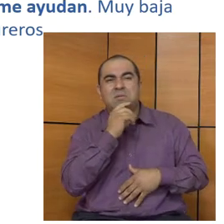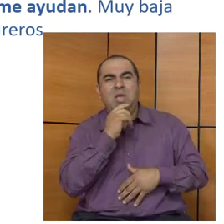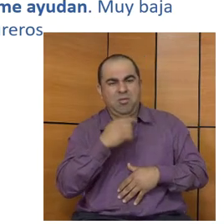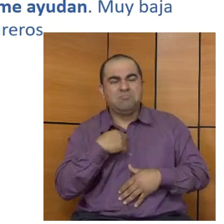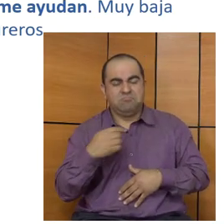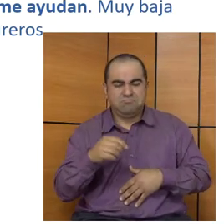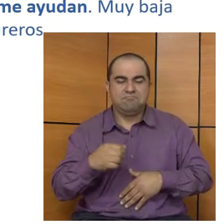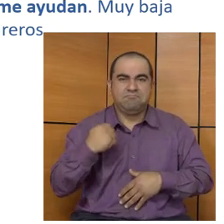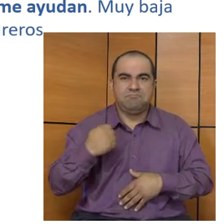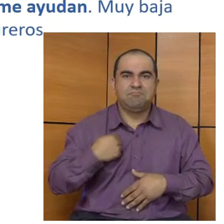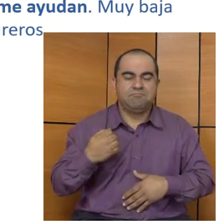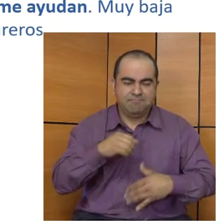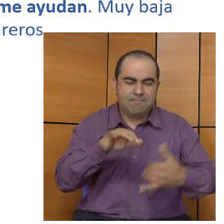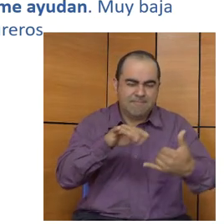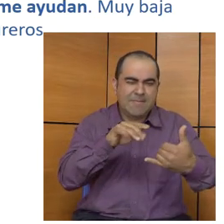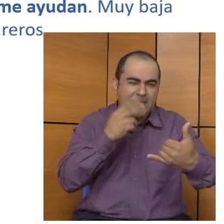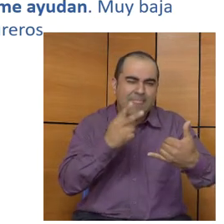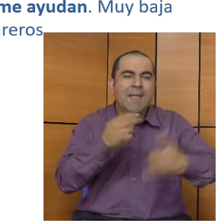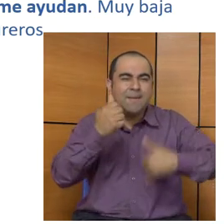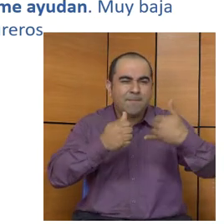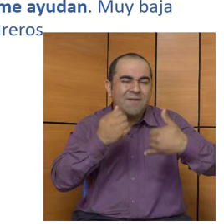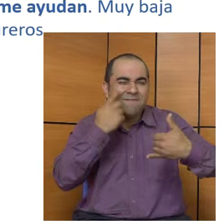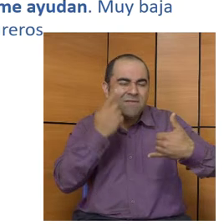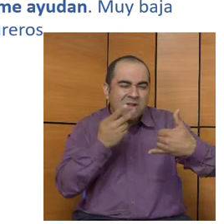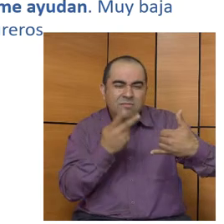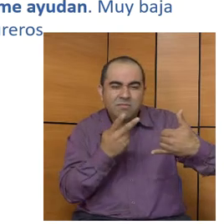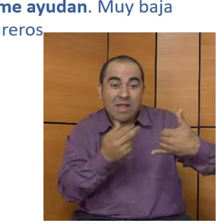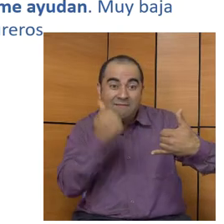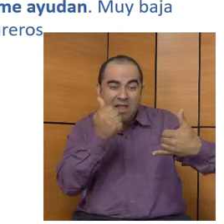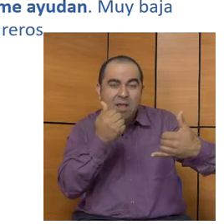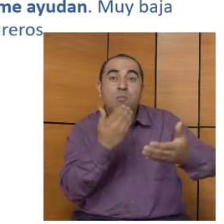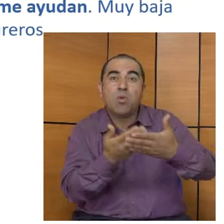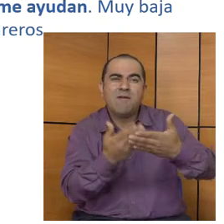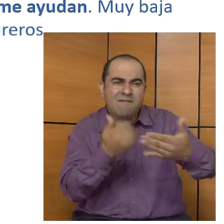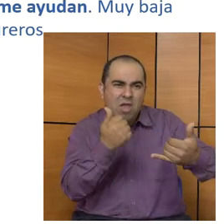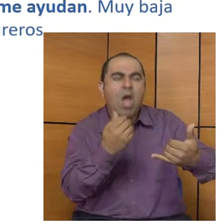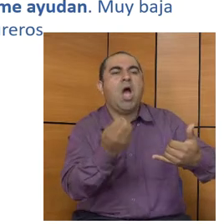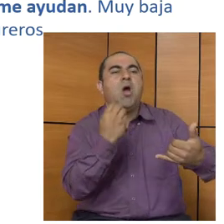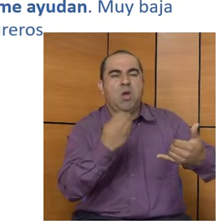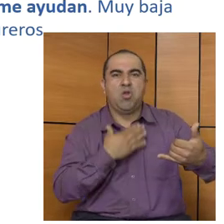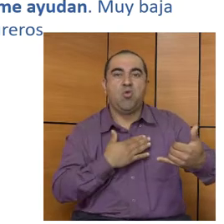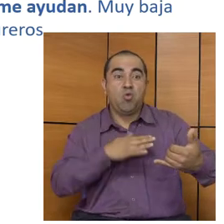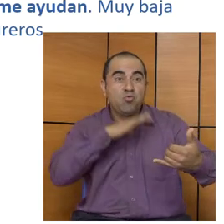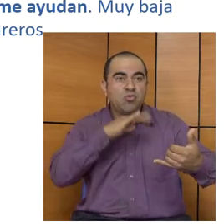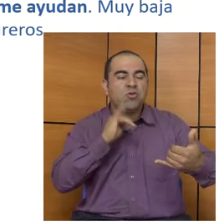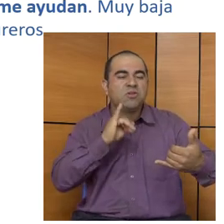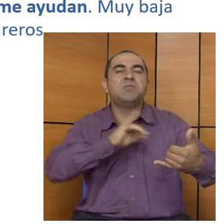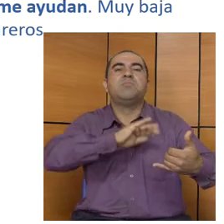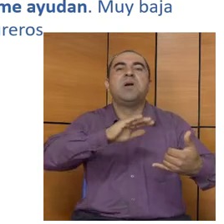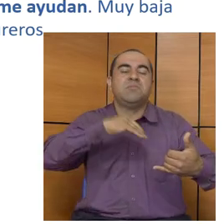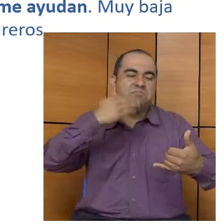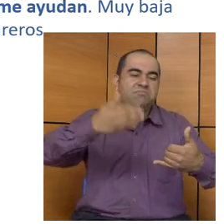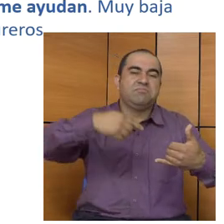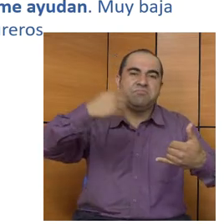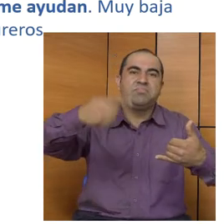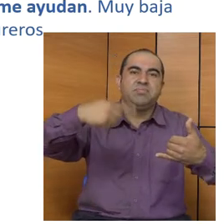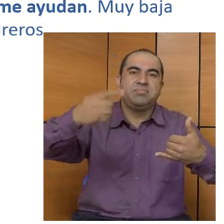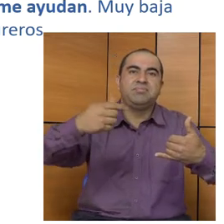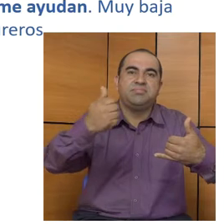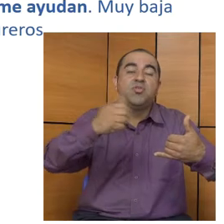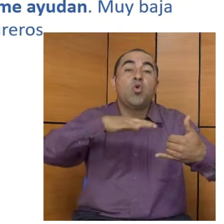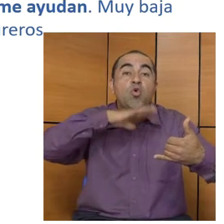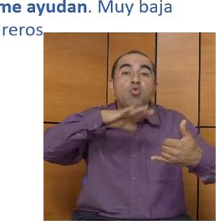entran por internet, lo prueban, lo ven. Si les funciona, lo seguirán utilizando. Si después de probarlo ven que